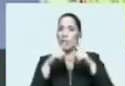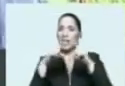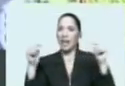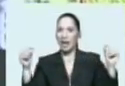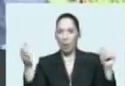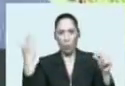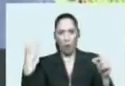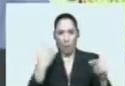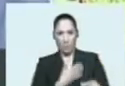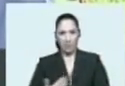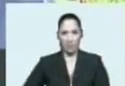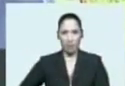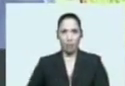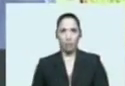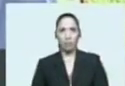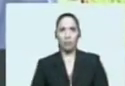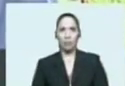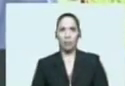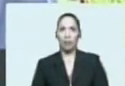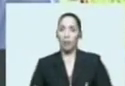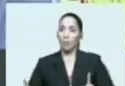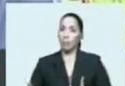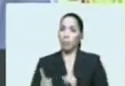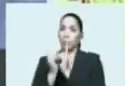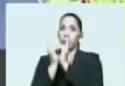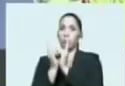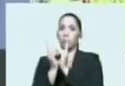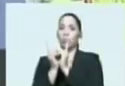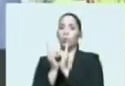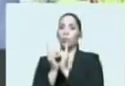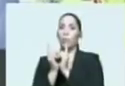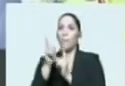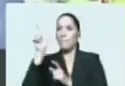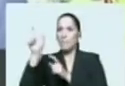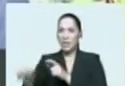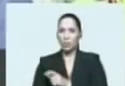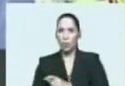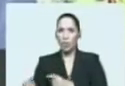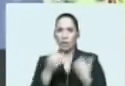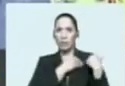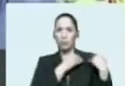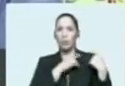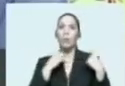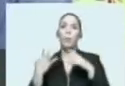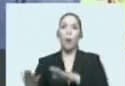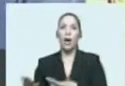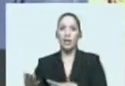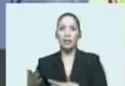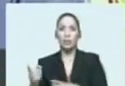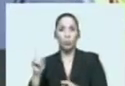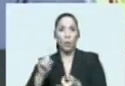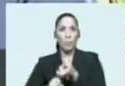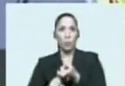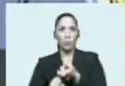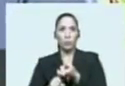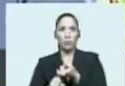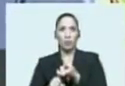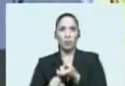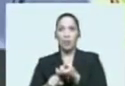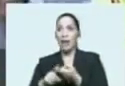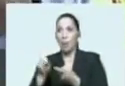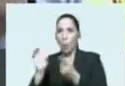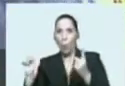oportunidad se encontró con el torturador que asesinó a su esposa ya su hijo el torturador se escondió